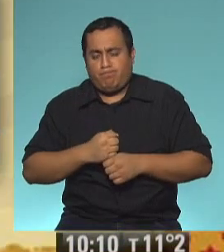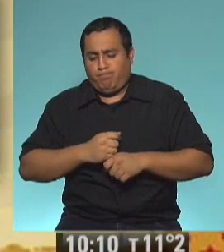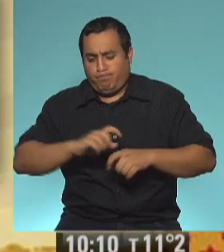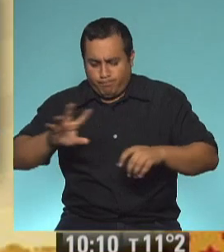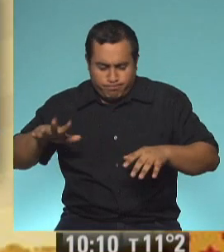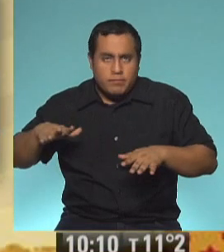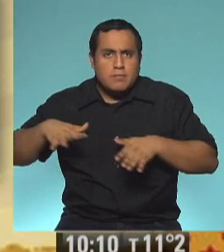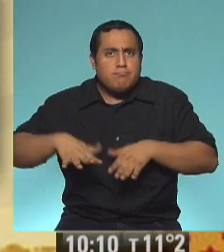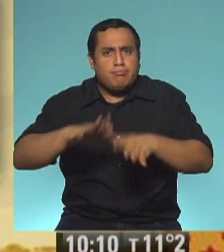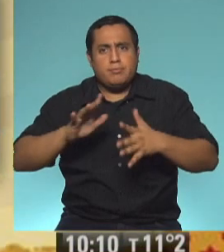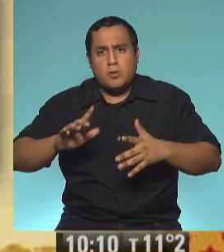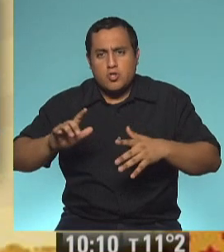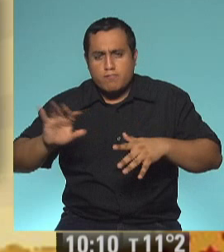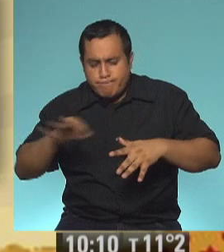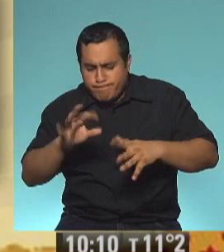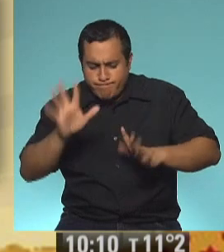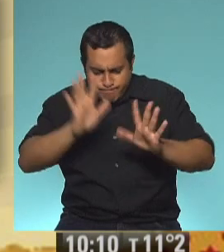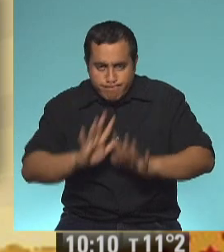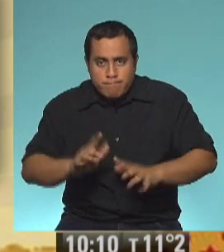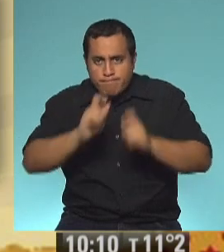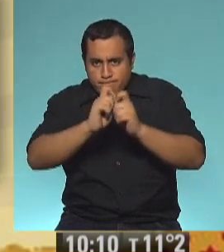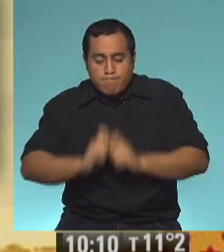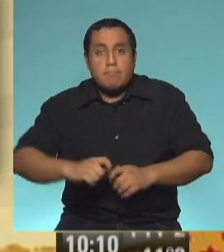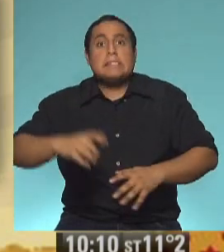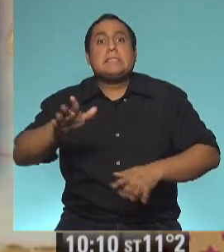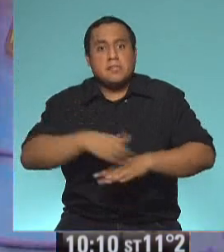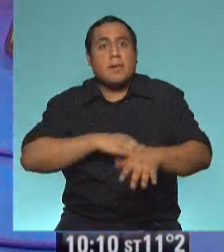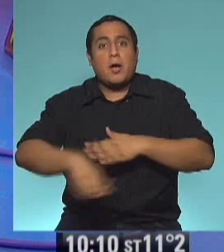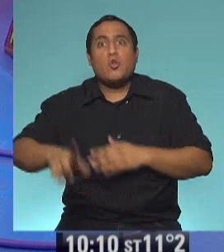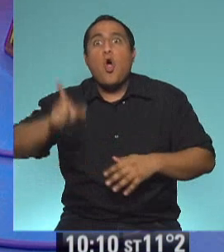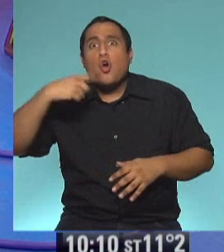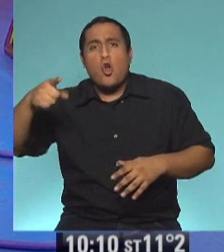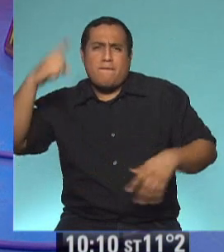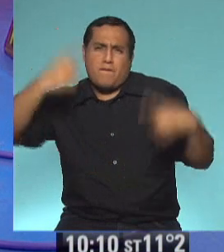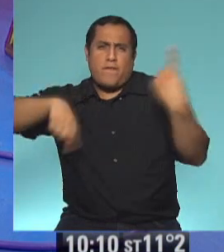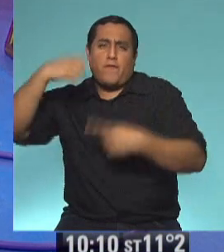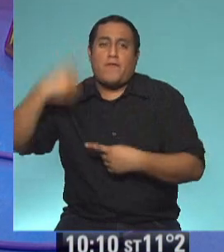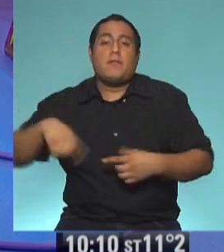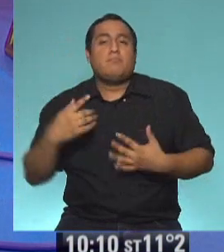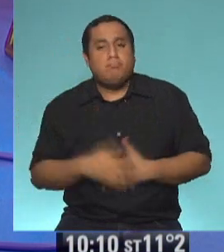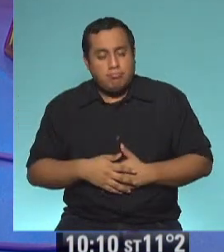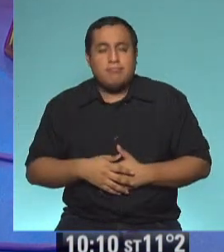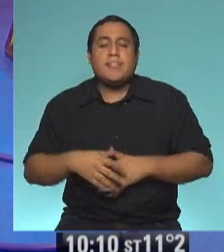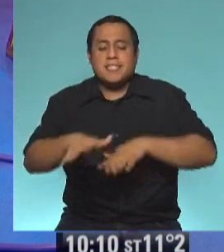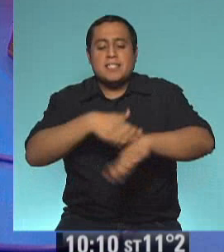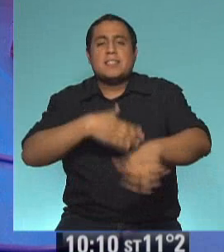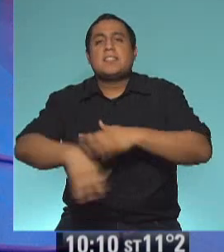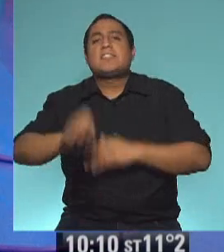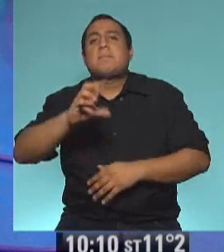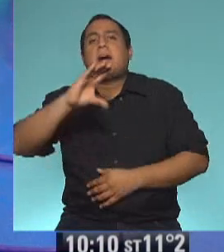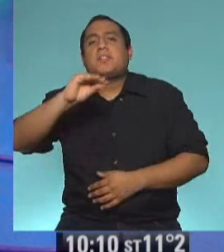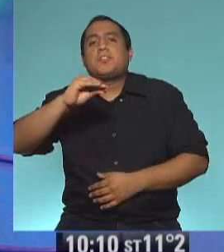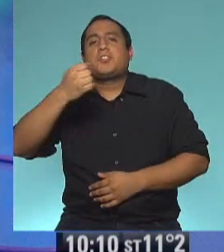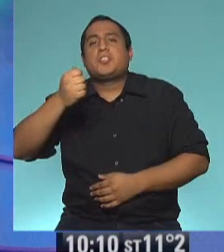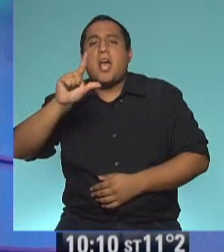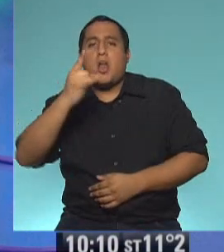muy conocido. Zapatero de chalupas. Ahí está, y tenés de todos los colores. Está también bien. Chalupero a tus chalupas, le dice. Chalupero a tus chalupas. Y muchos